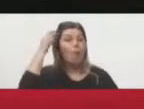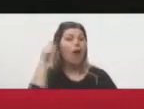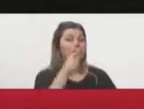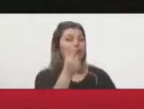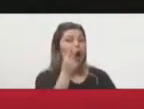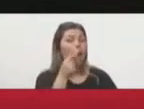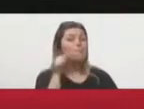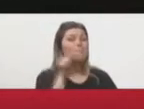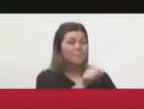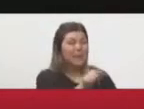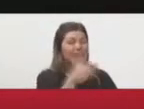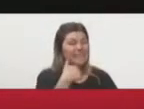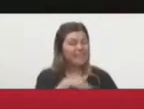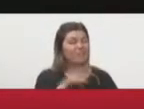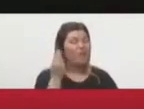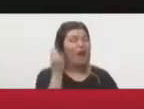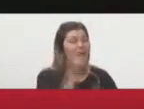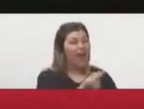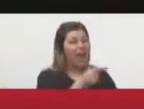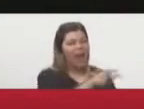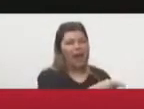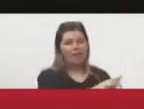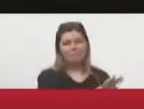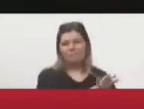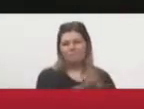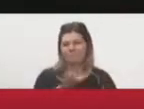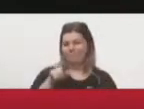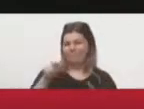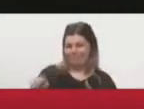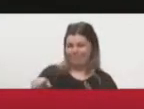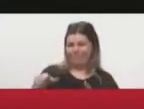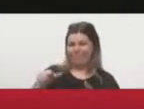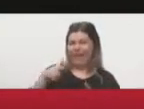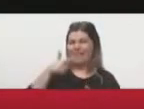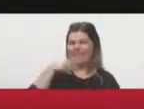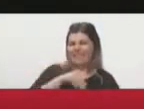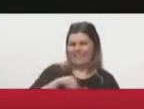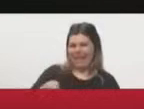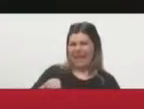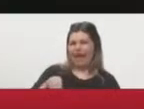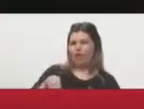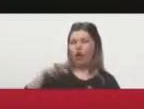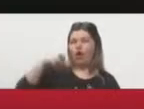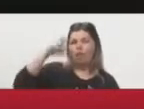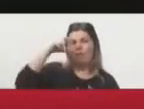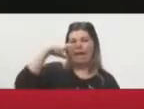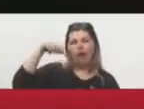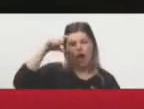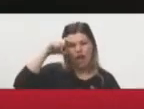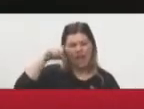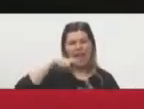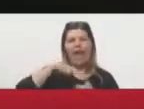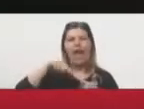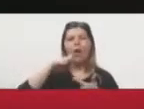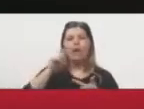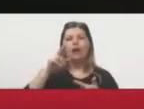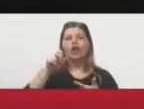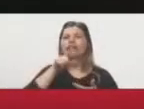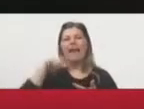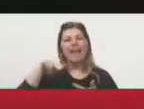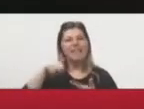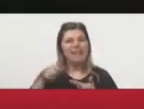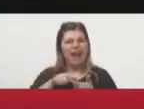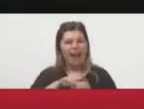varón, le puedo asegurar que ni Barroeta Benia, ni el otro, que no me acuerdo, Perrone, no me voy a olvidar, de Perrone, no